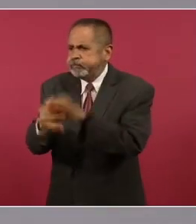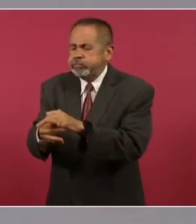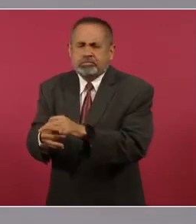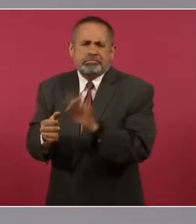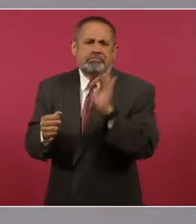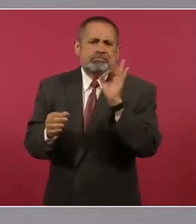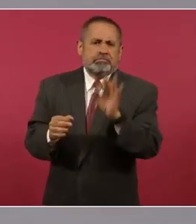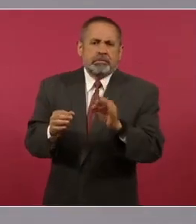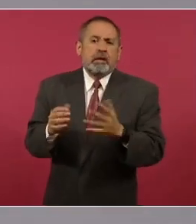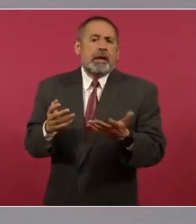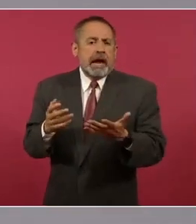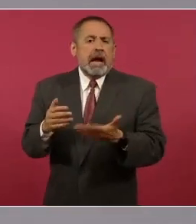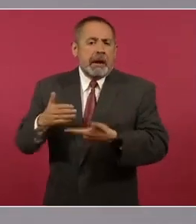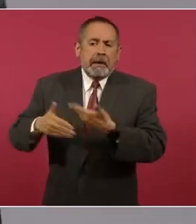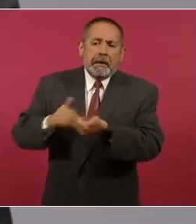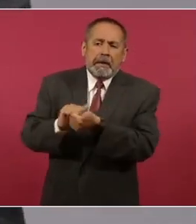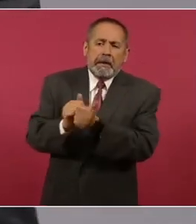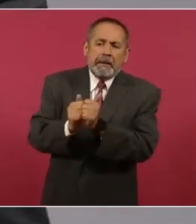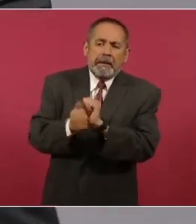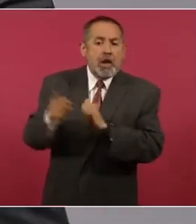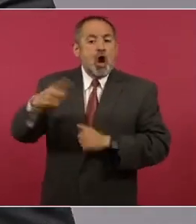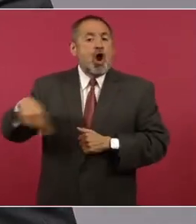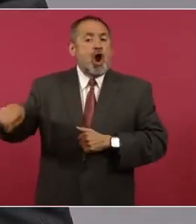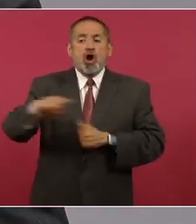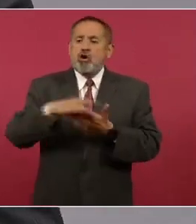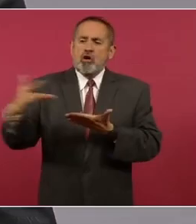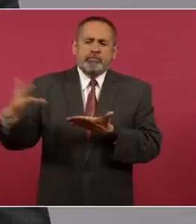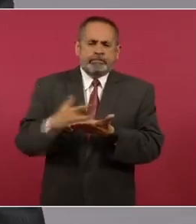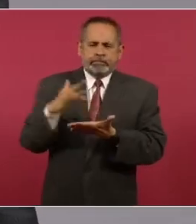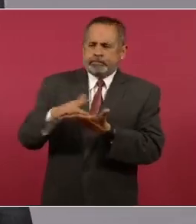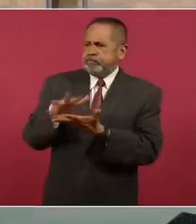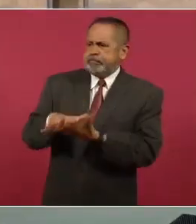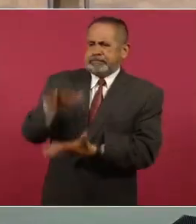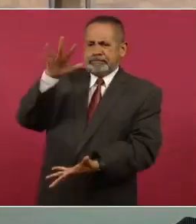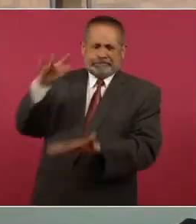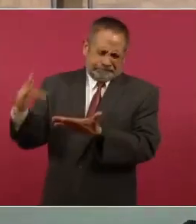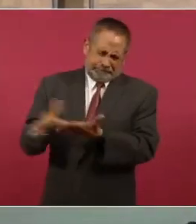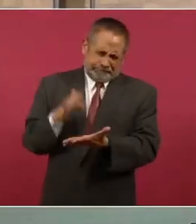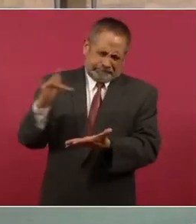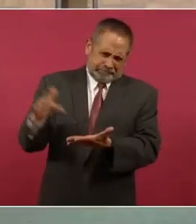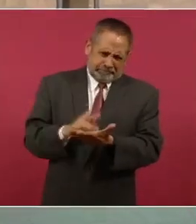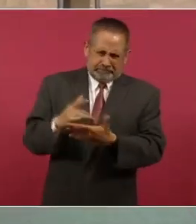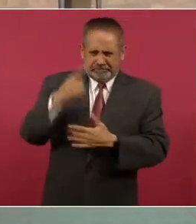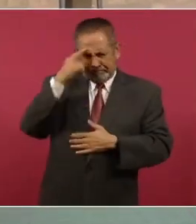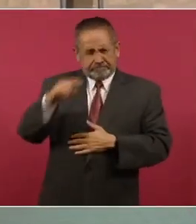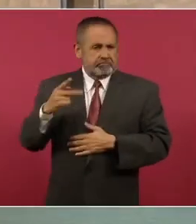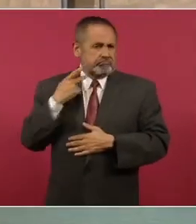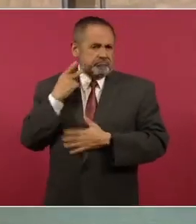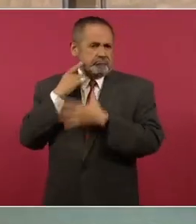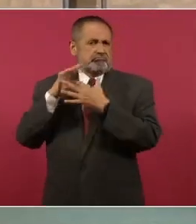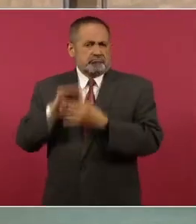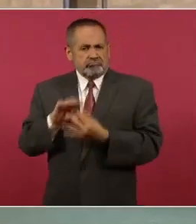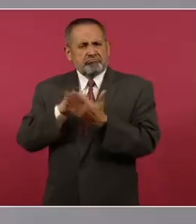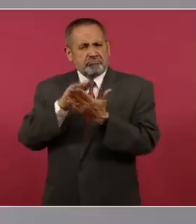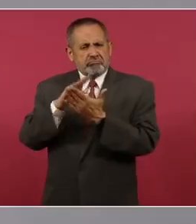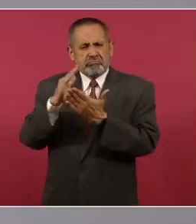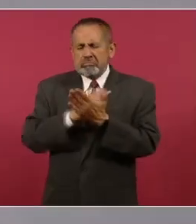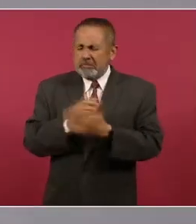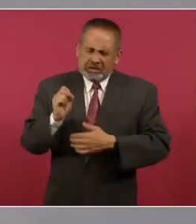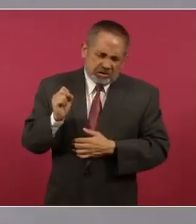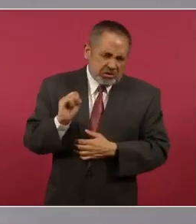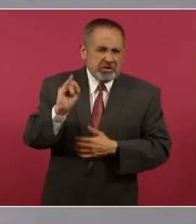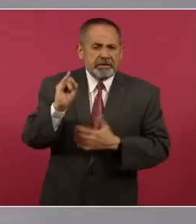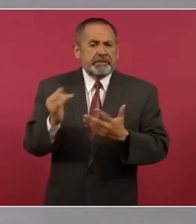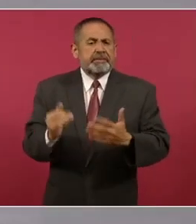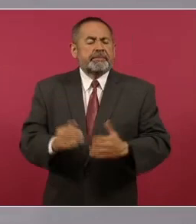produjo el apoyo, la adhesión de las mayorías a la política